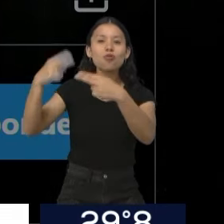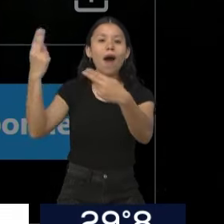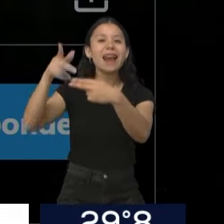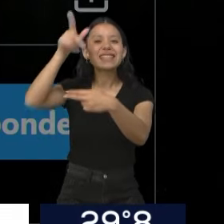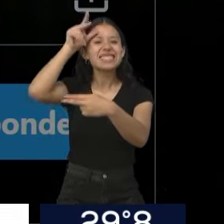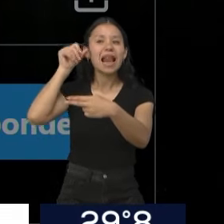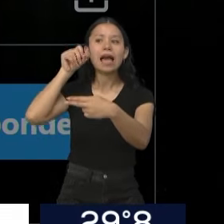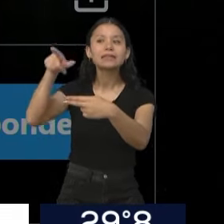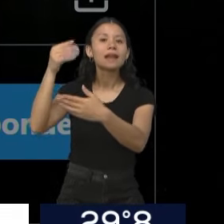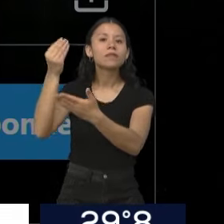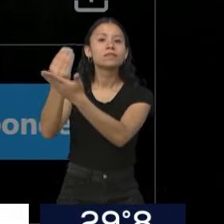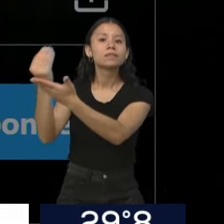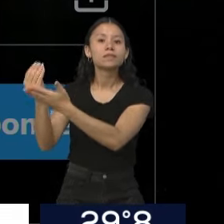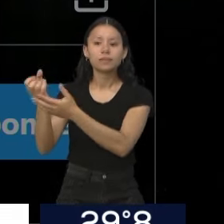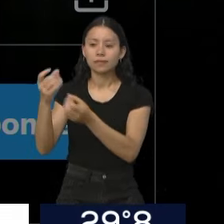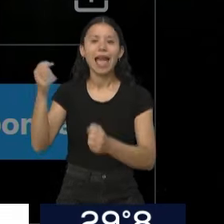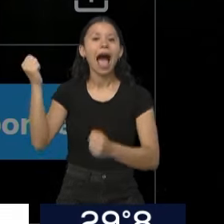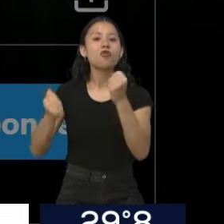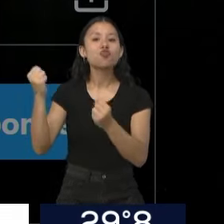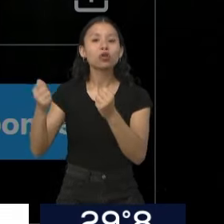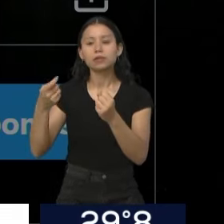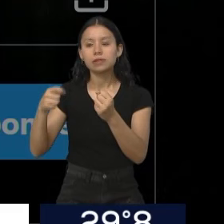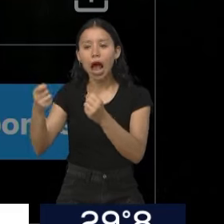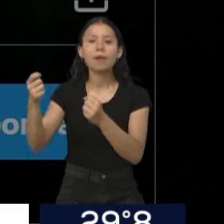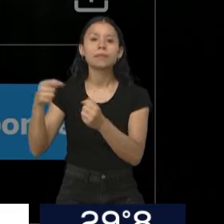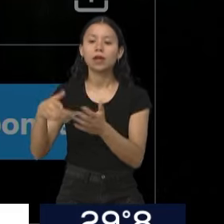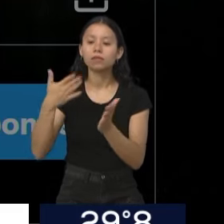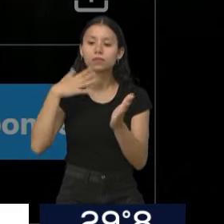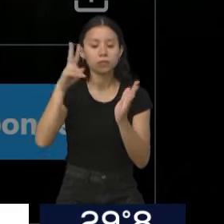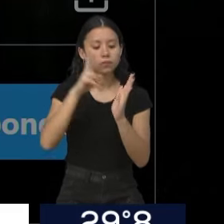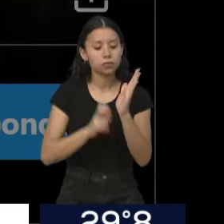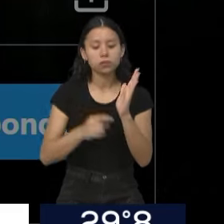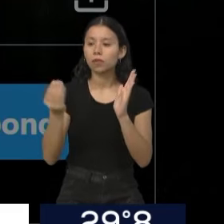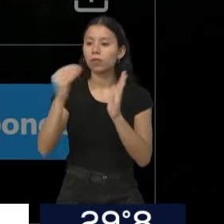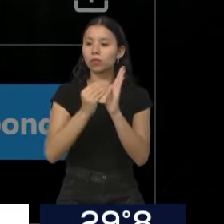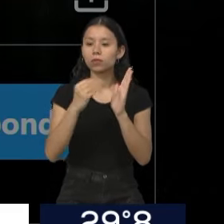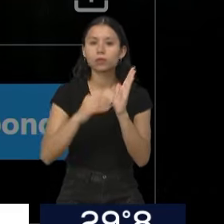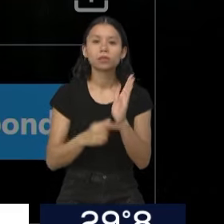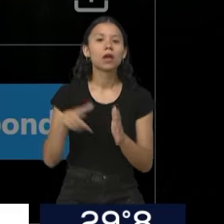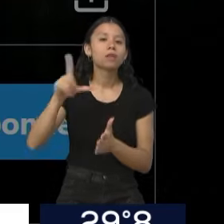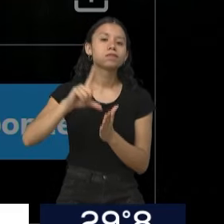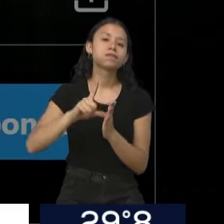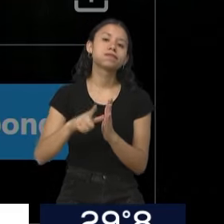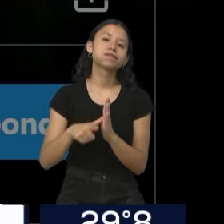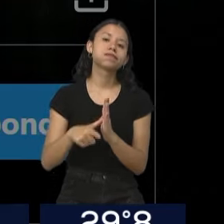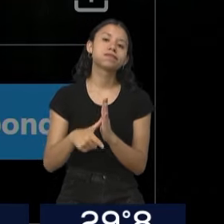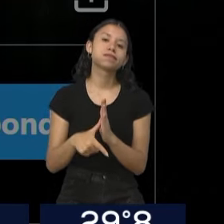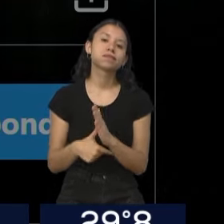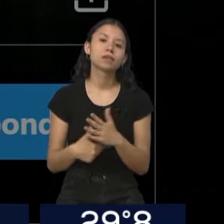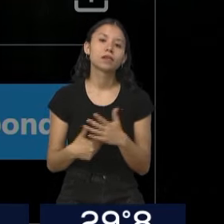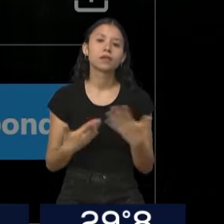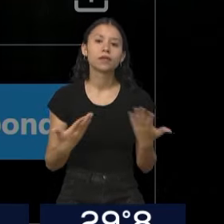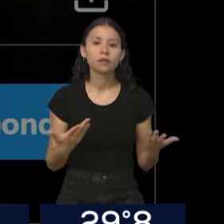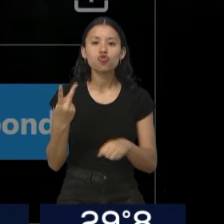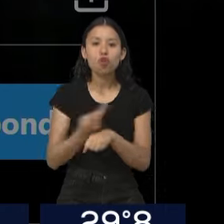al cargar datos vehiculares. Cerca de las 6 de la tarde se calcula, disminuye la espera, complejo Libertadores.